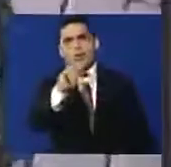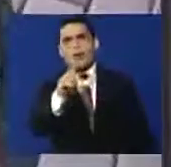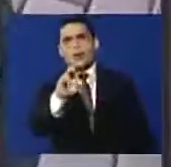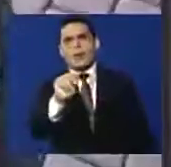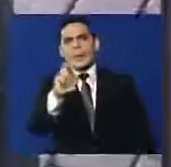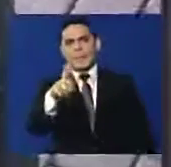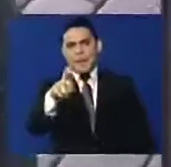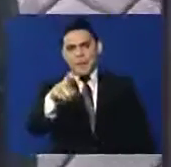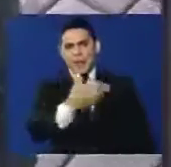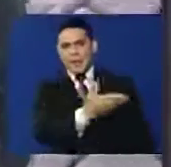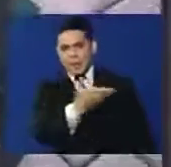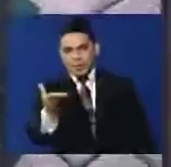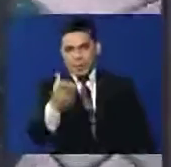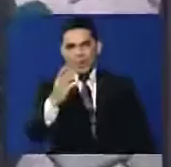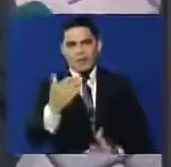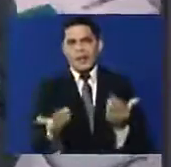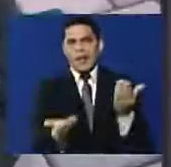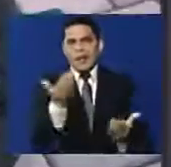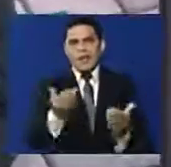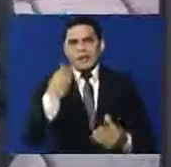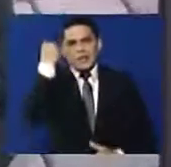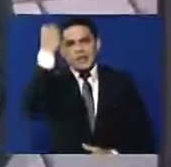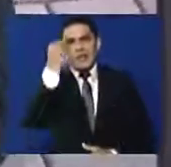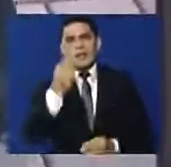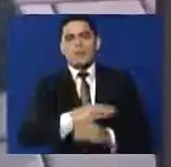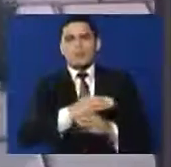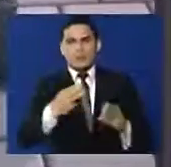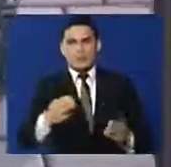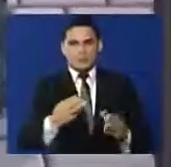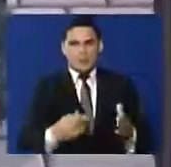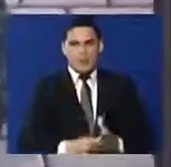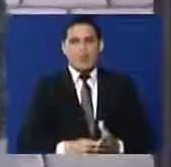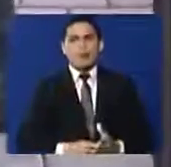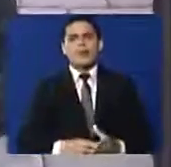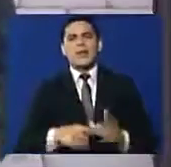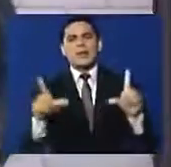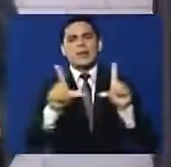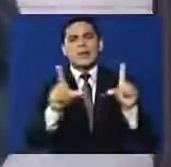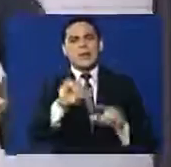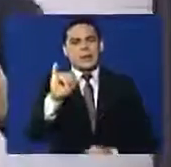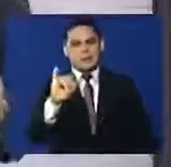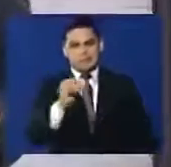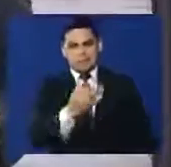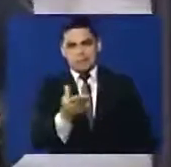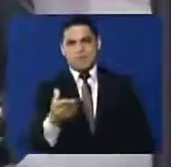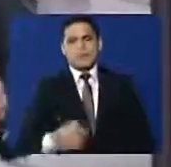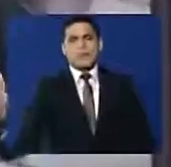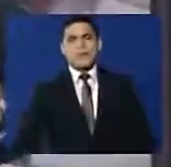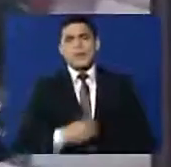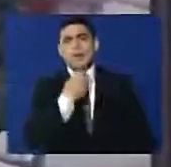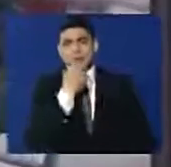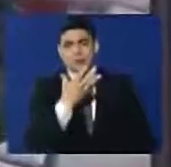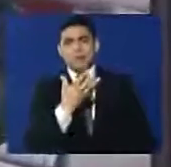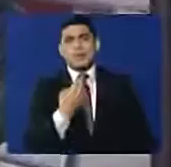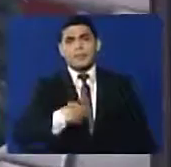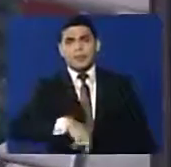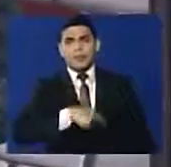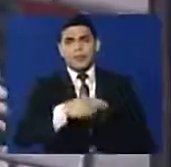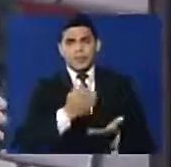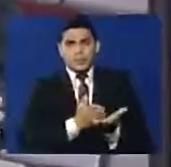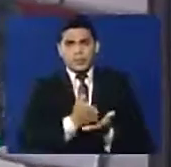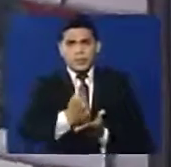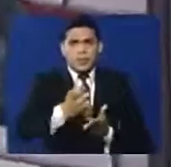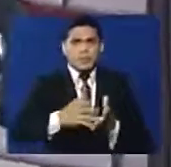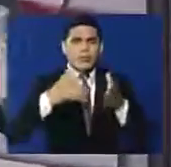Canal I. Para ti, la balanza de la opinión pública en Canal I. Bueno, estamos siguiendo